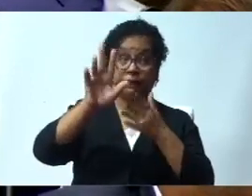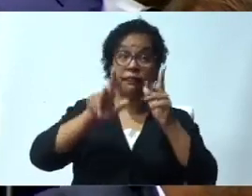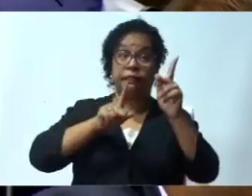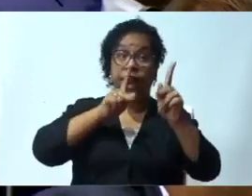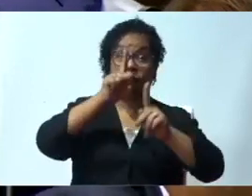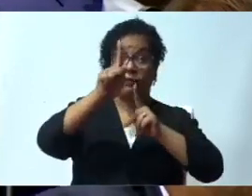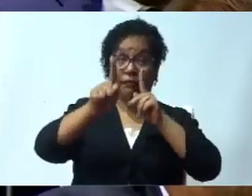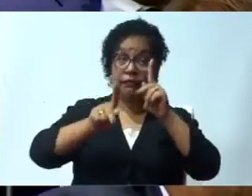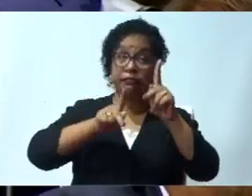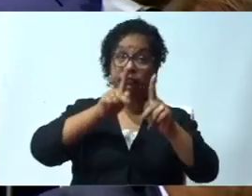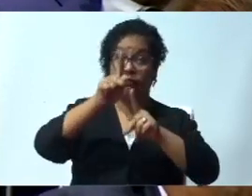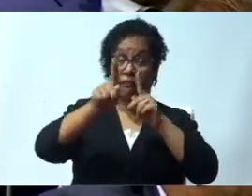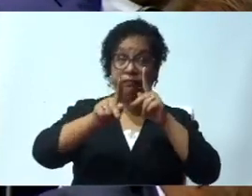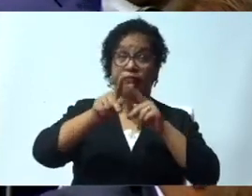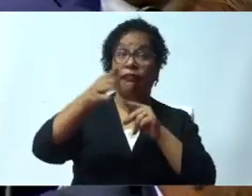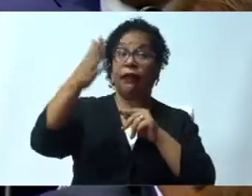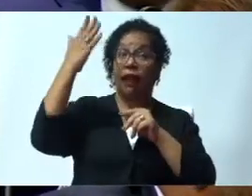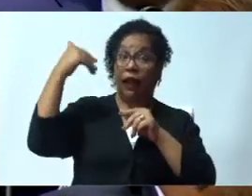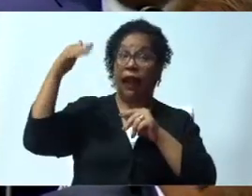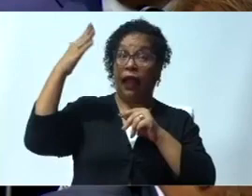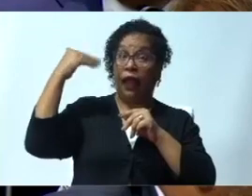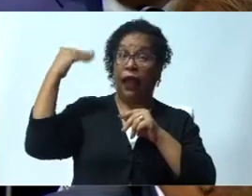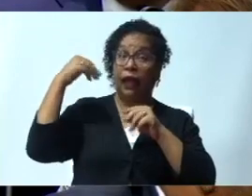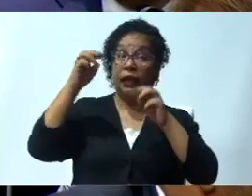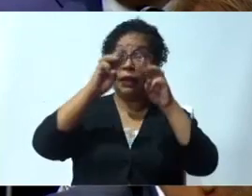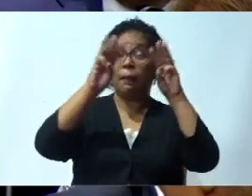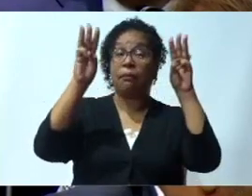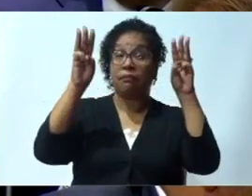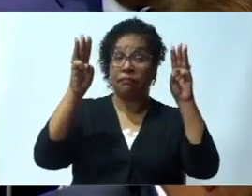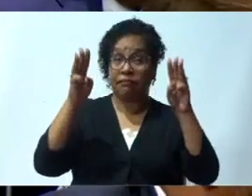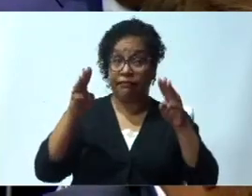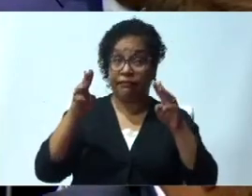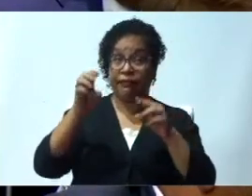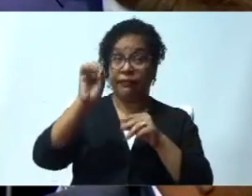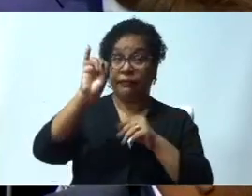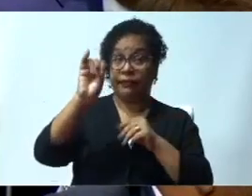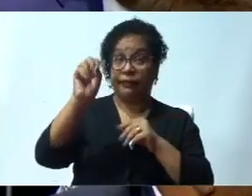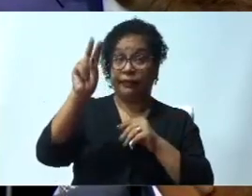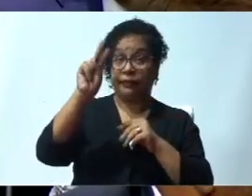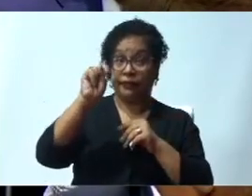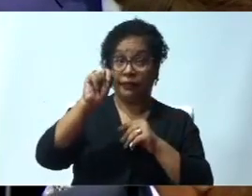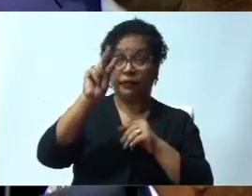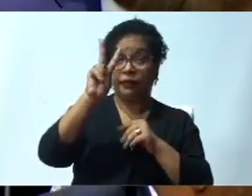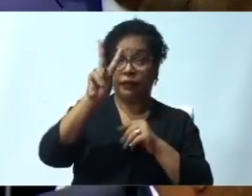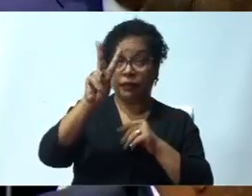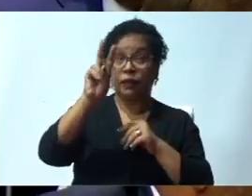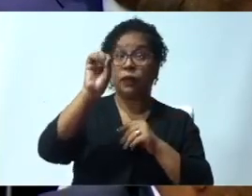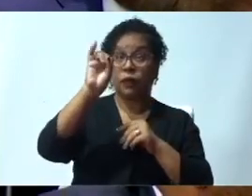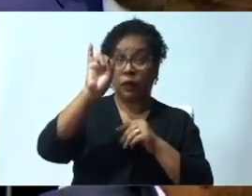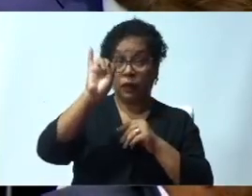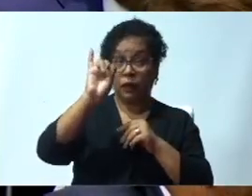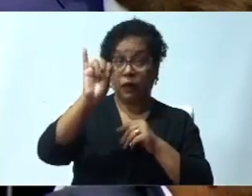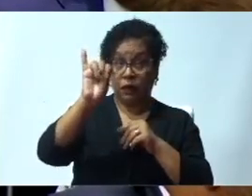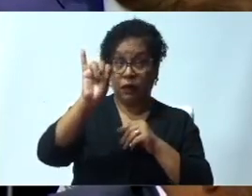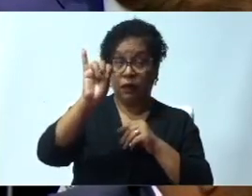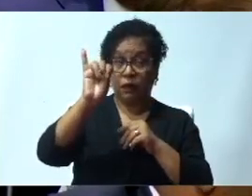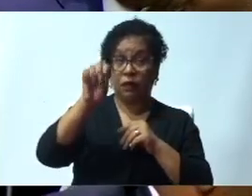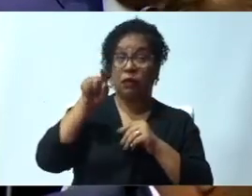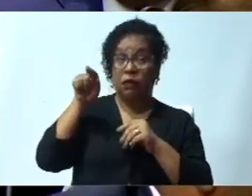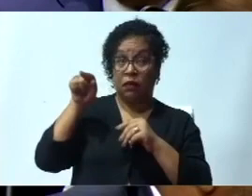del antiguo INVI, hoy Ministerio de la Vivienda, con 5 apartamentos, que pagaron sus